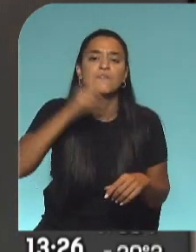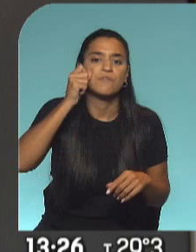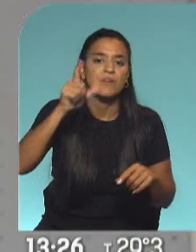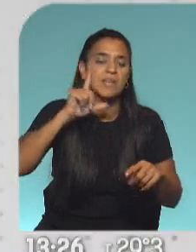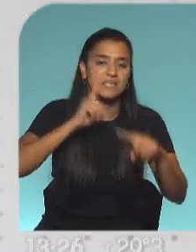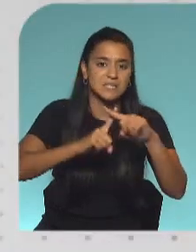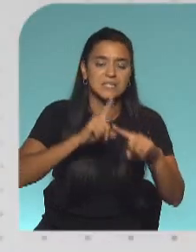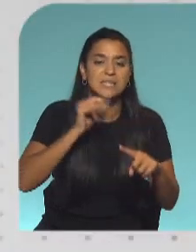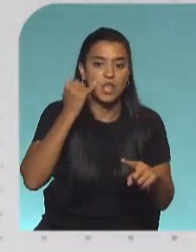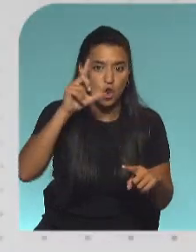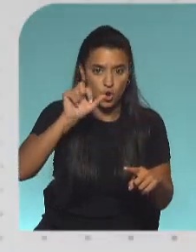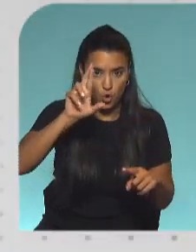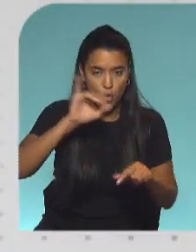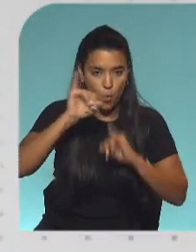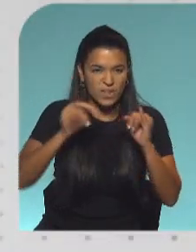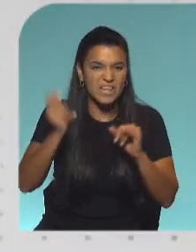quién es.